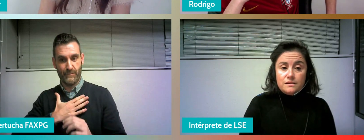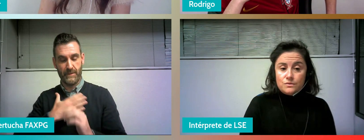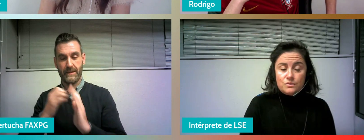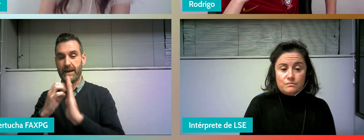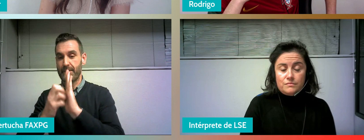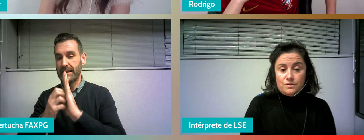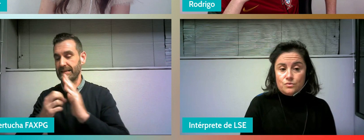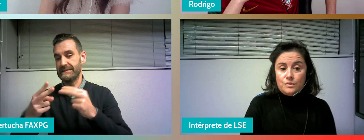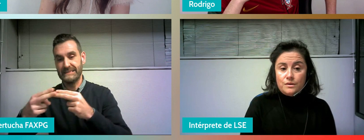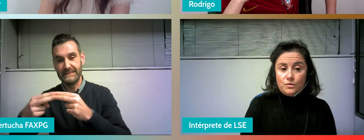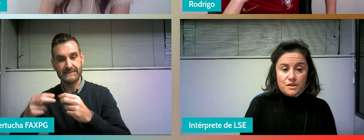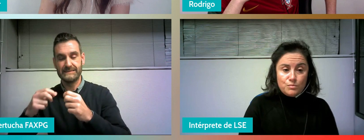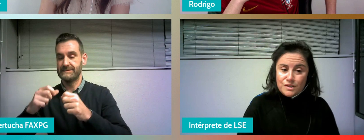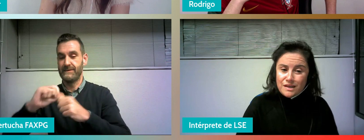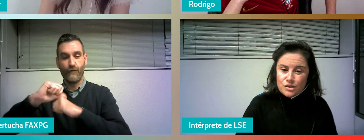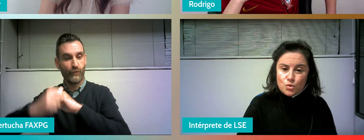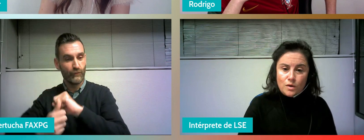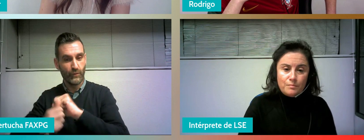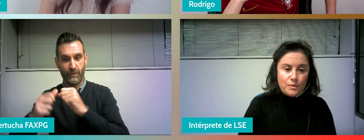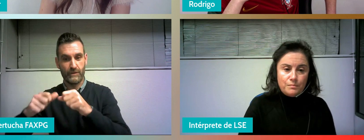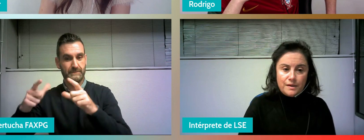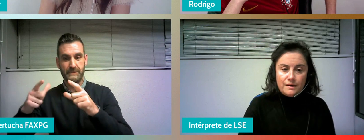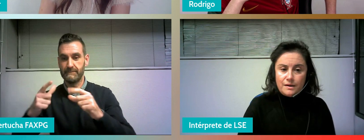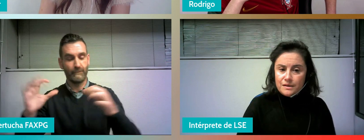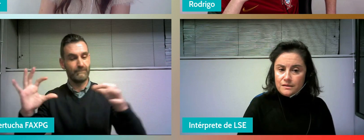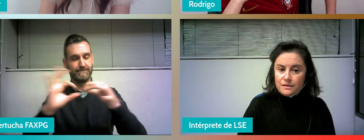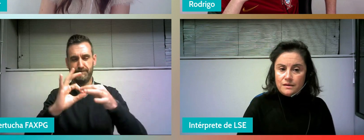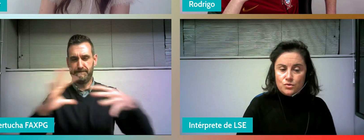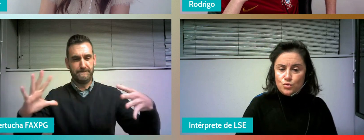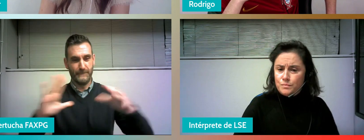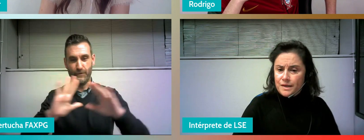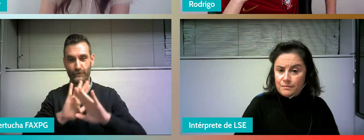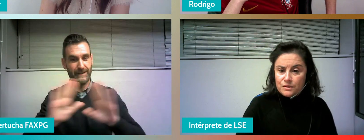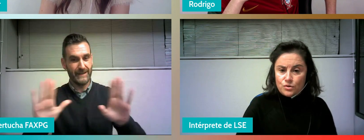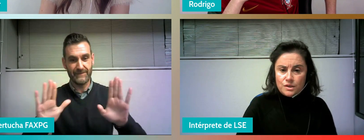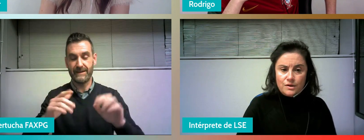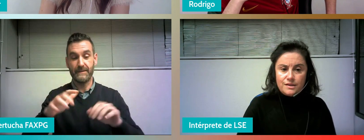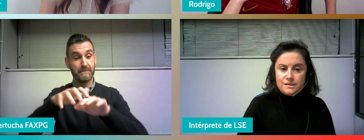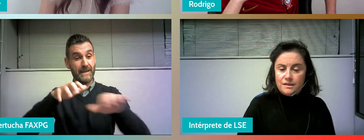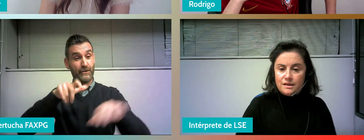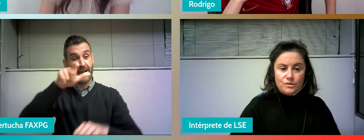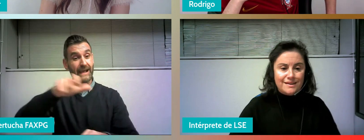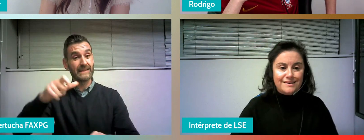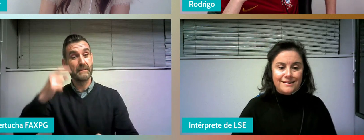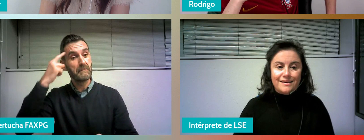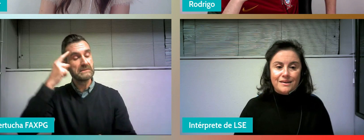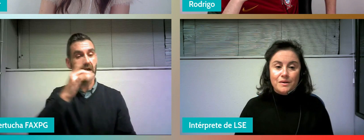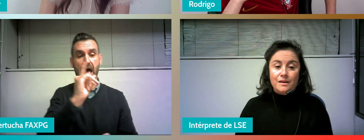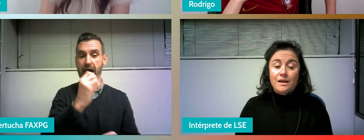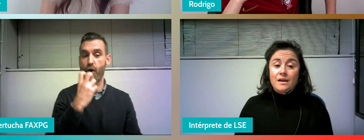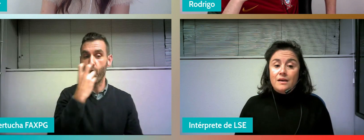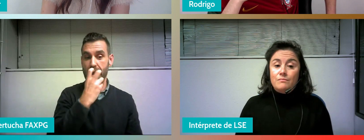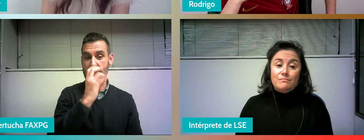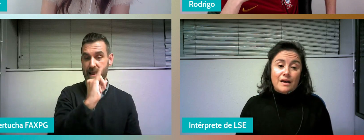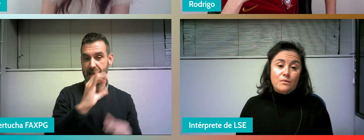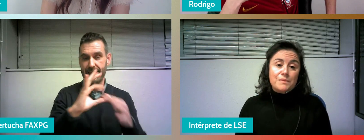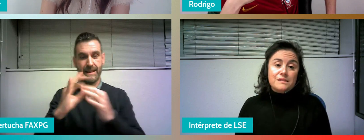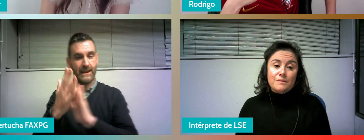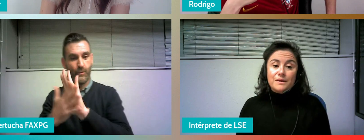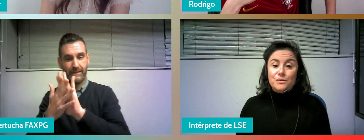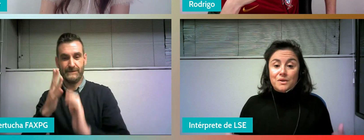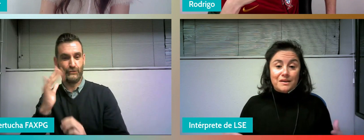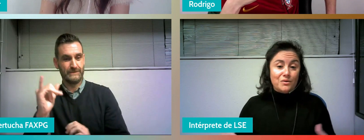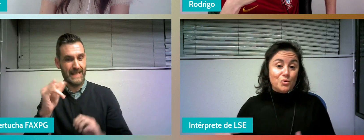de signos, sucede o mesmo, ten a súa propia gramática, os seus parámetros a hora de sinar, non ten nada que ver. Hai